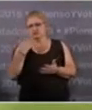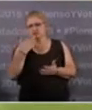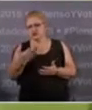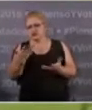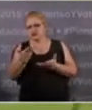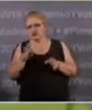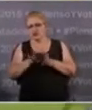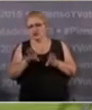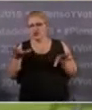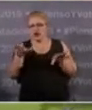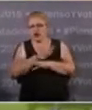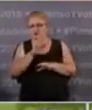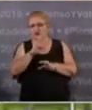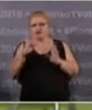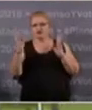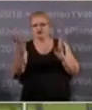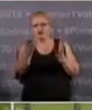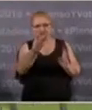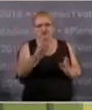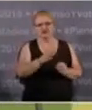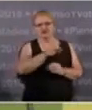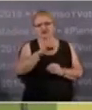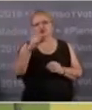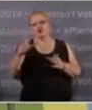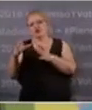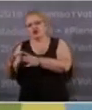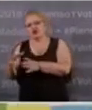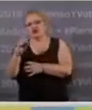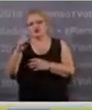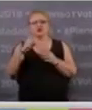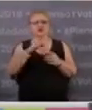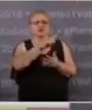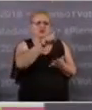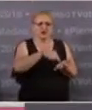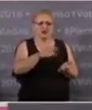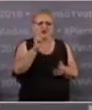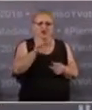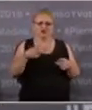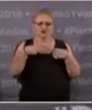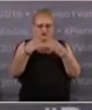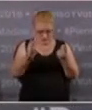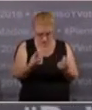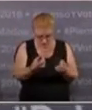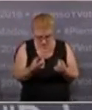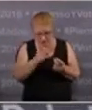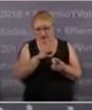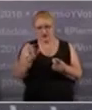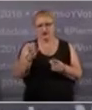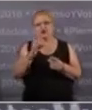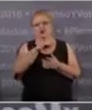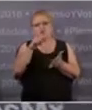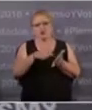como el cambio del entorno de una colonia, de una región, cuando se les dota de